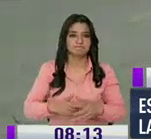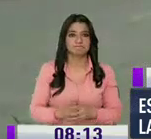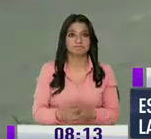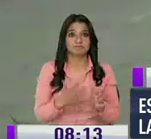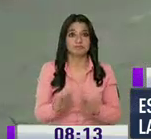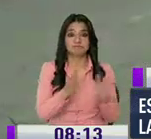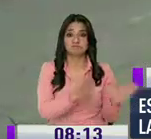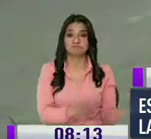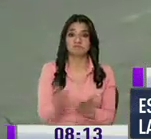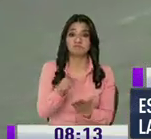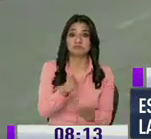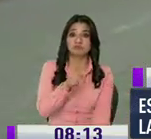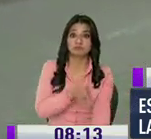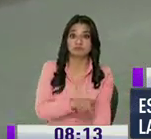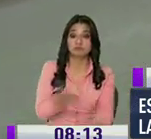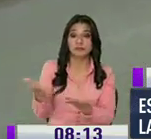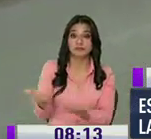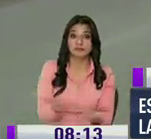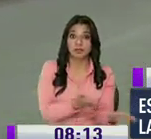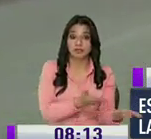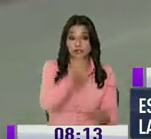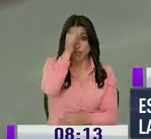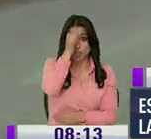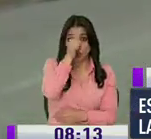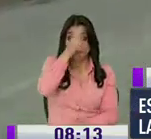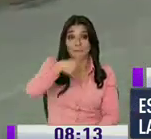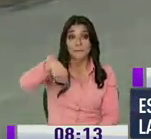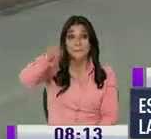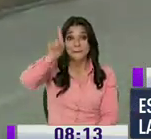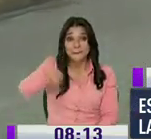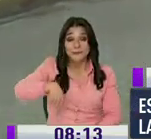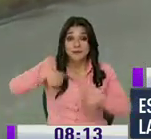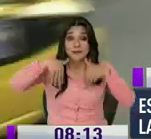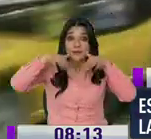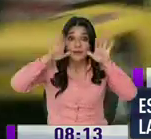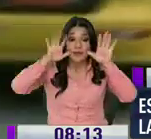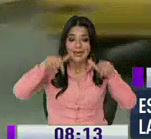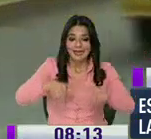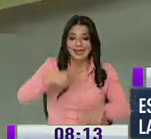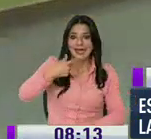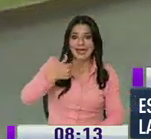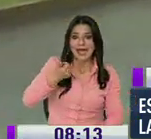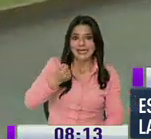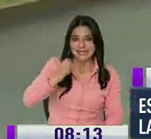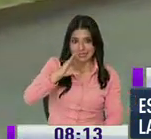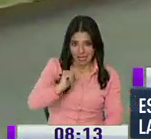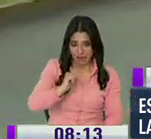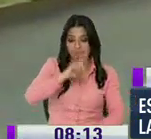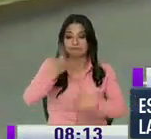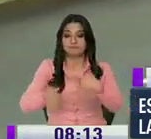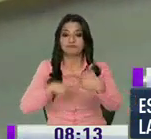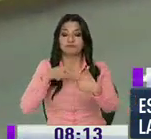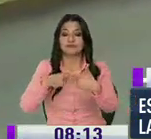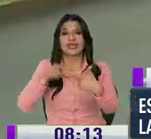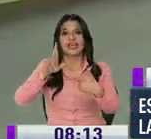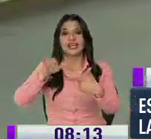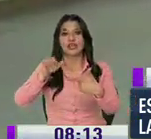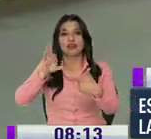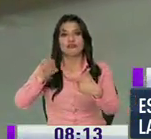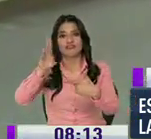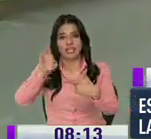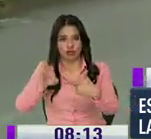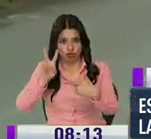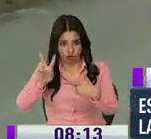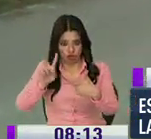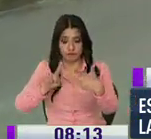programado eventos como el día domingo primero, comenzamos con La Gasca, luego tenemos la Río Frío, el día 2, el